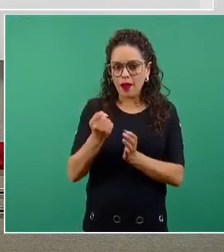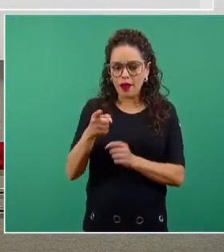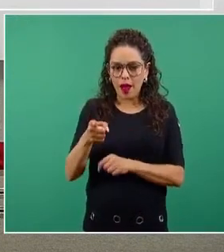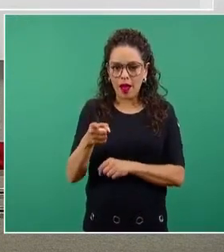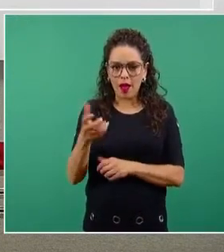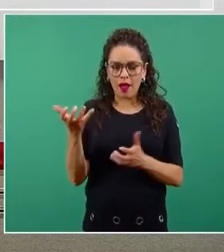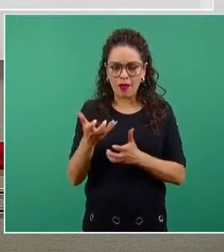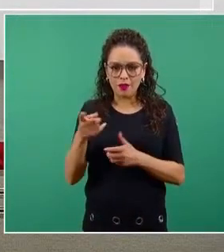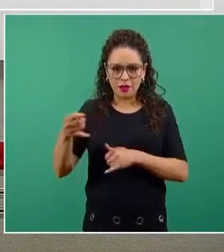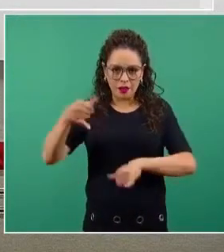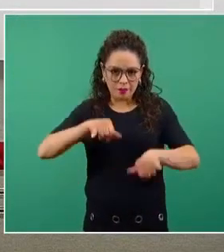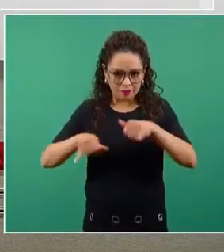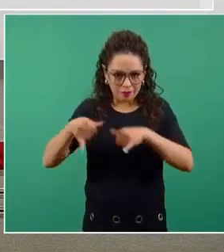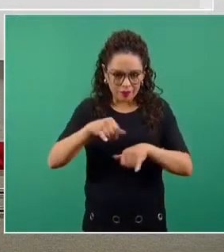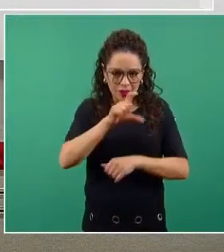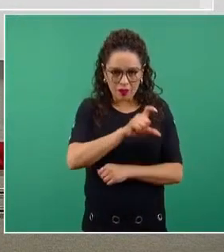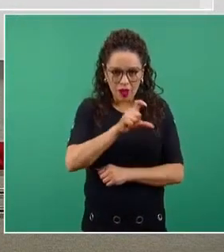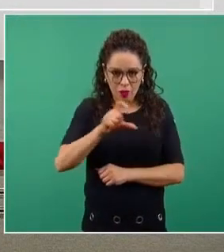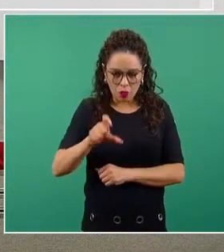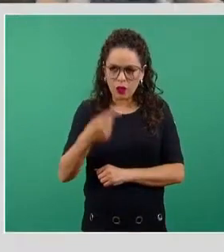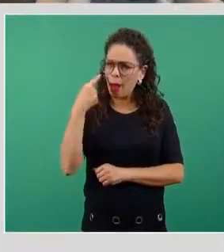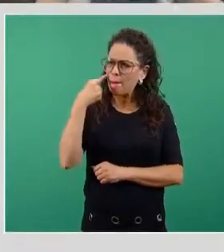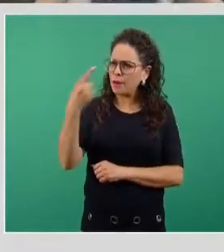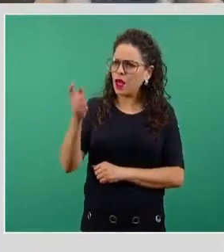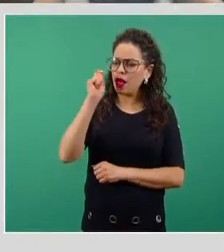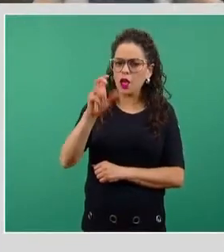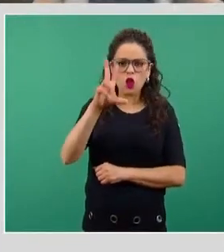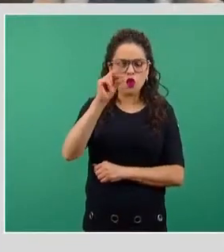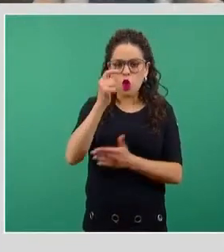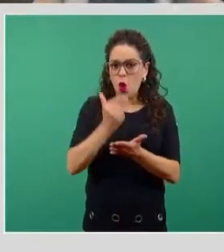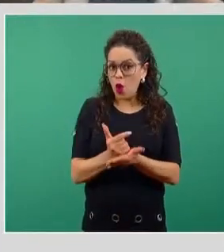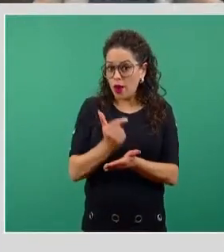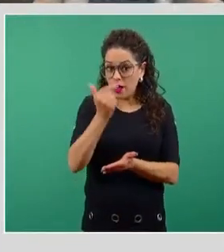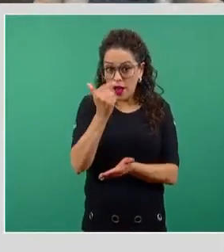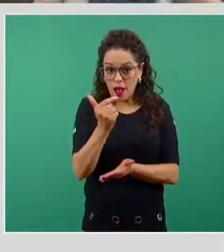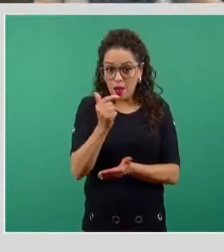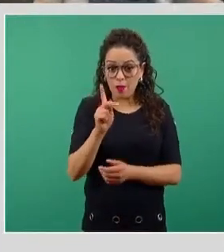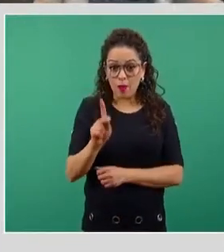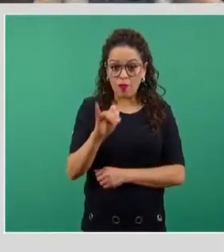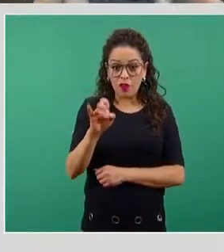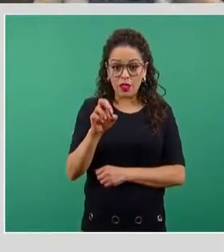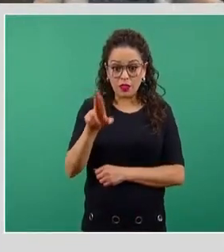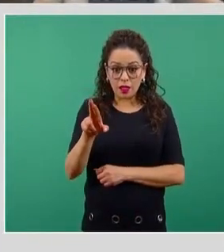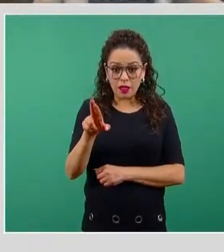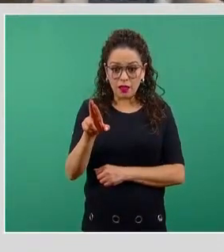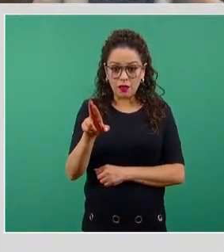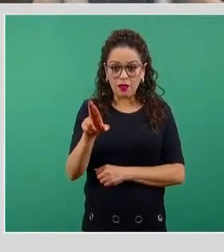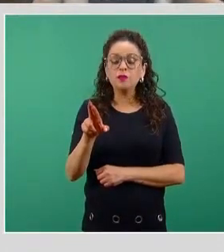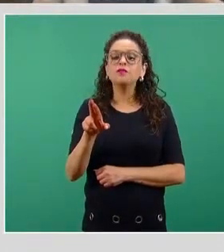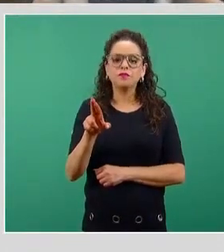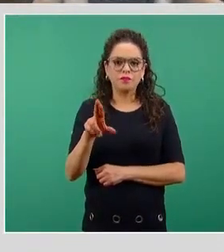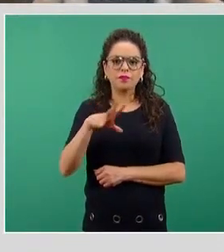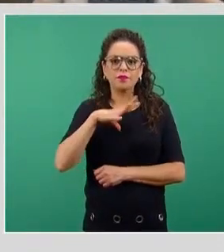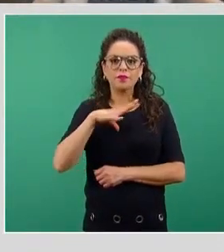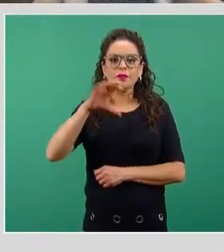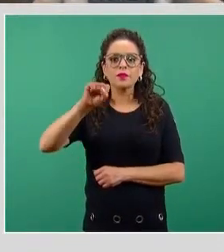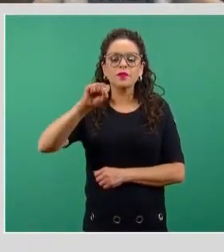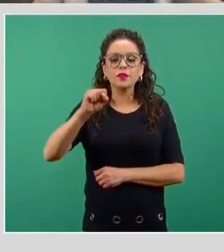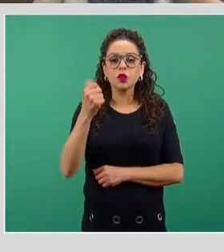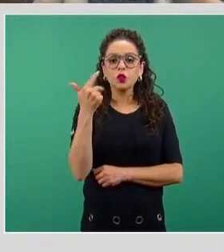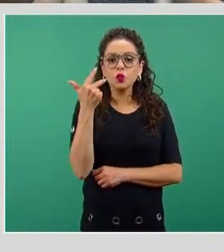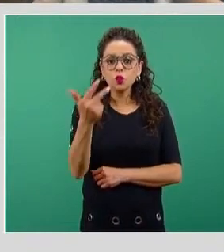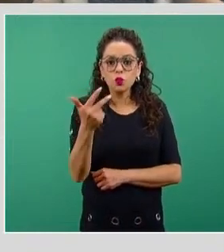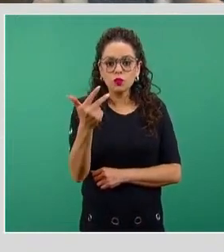los ESAVIS no graves de la vacuna Pfizer-BioNTech, son 68, o sea, son 68 los